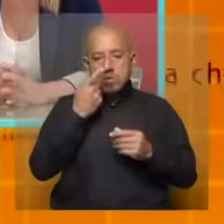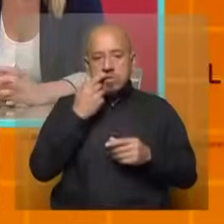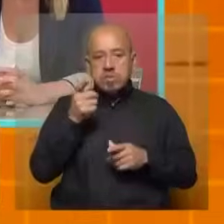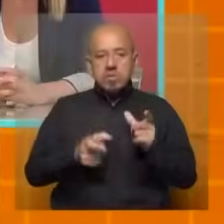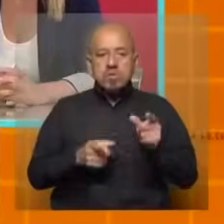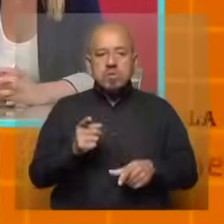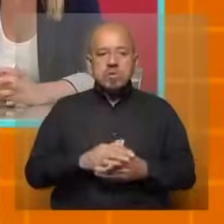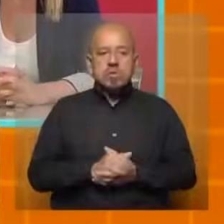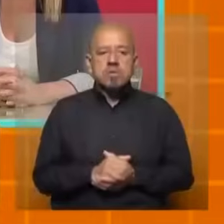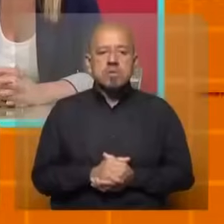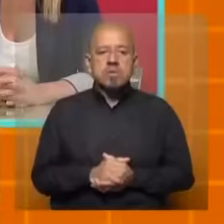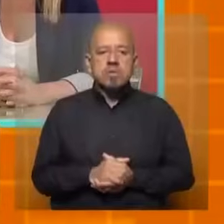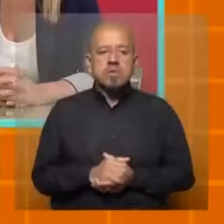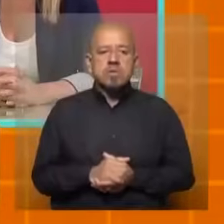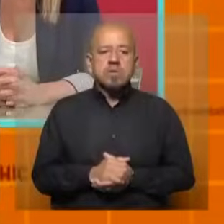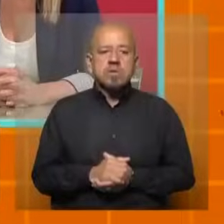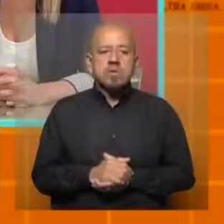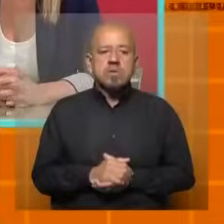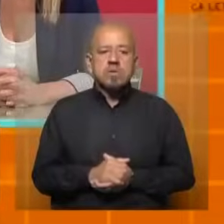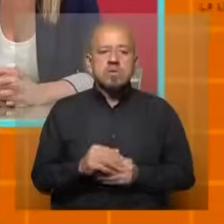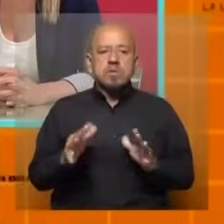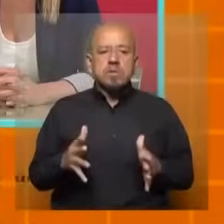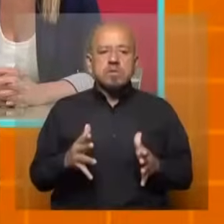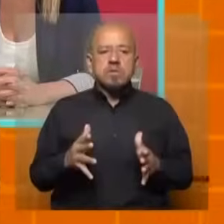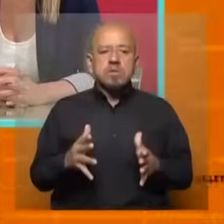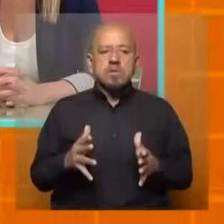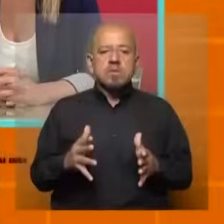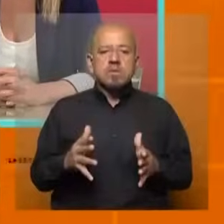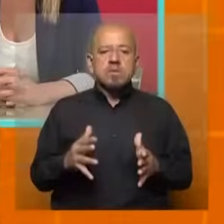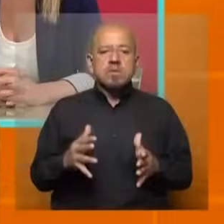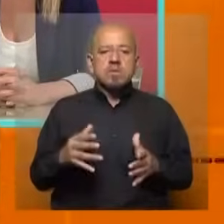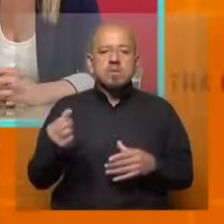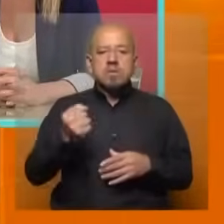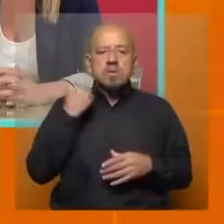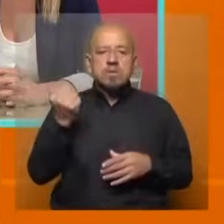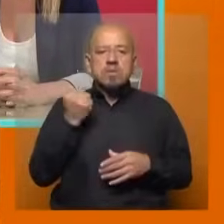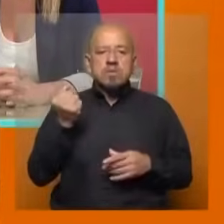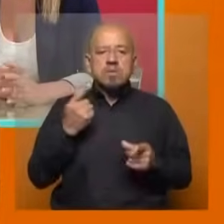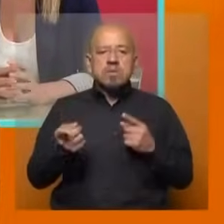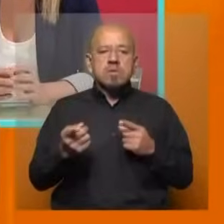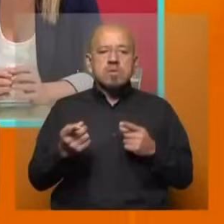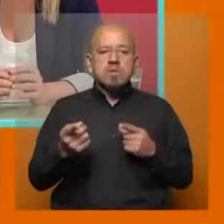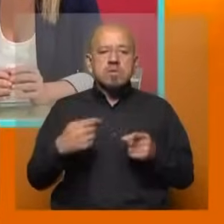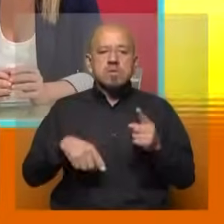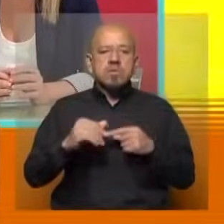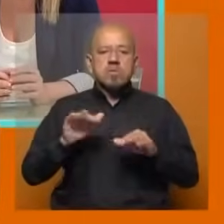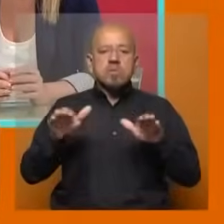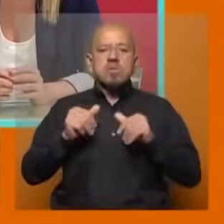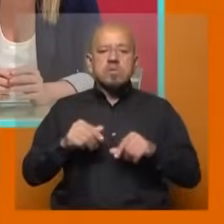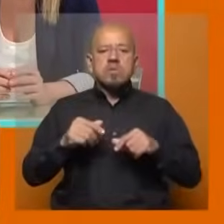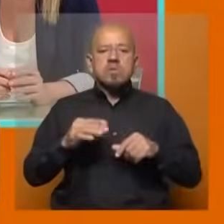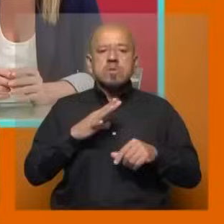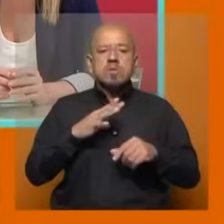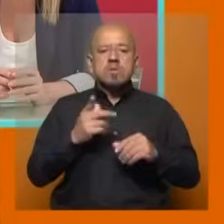Frente Amplistas. ¿Qué tan importante es que se logre una buena convocatoria en las internas y qué